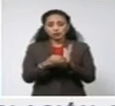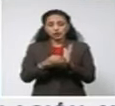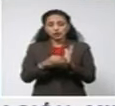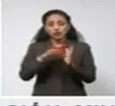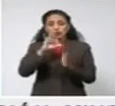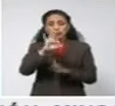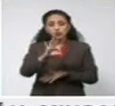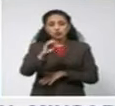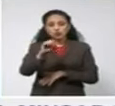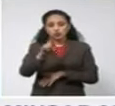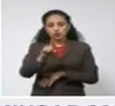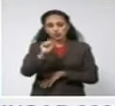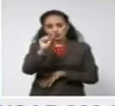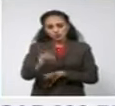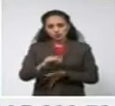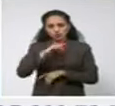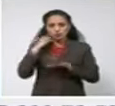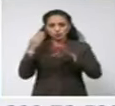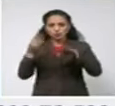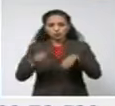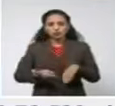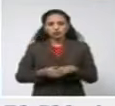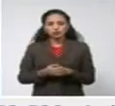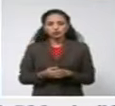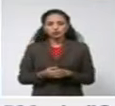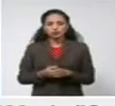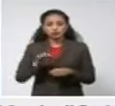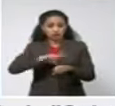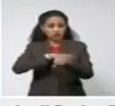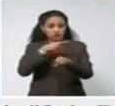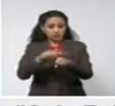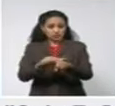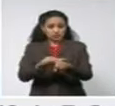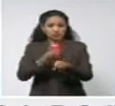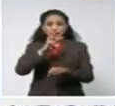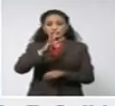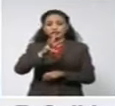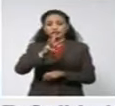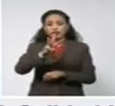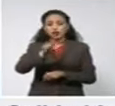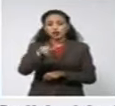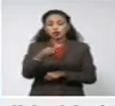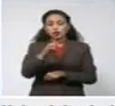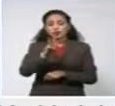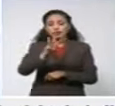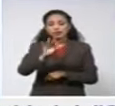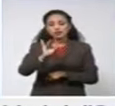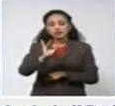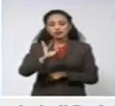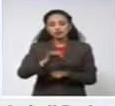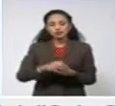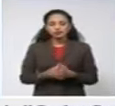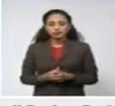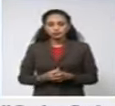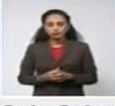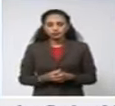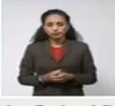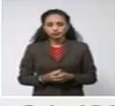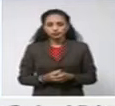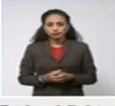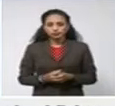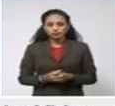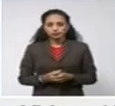544.801 fallecidos para una tasa de letalidad de 3,37. En el